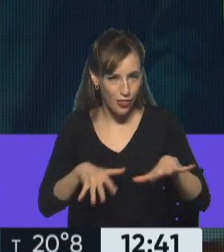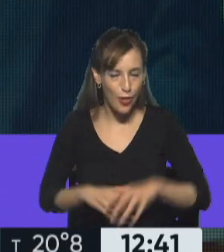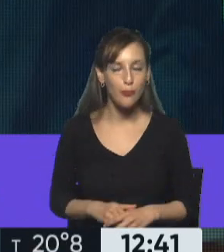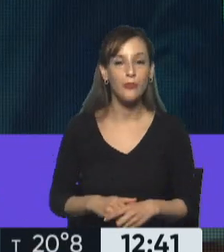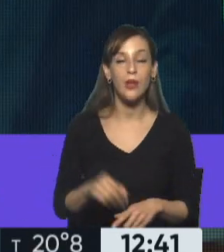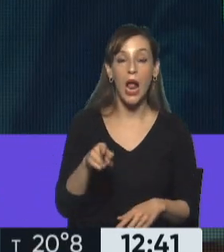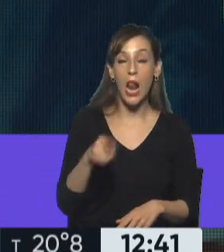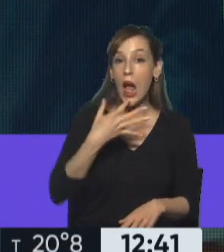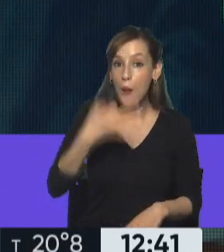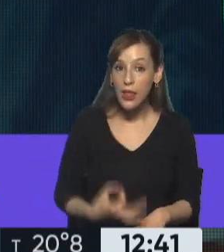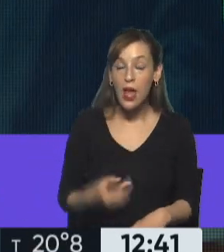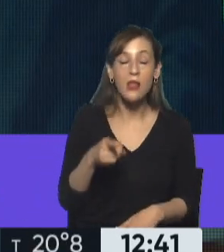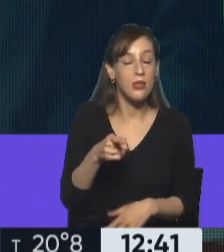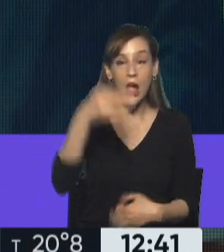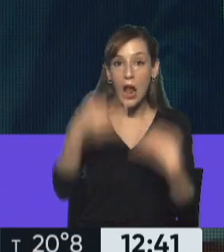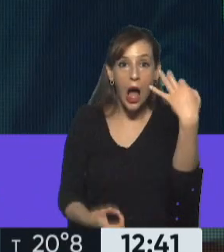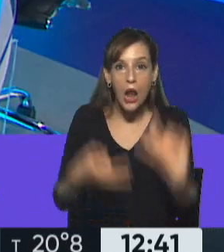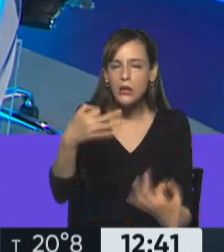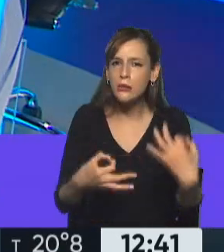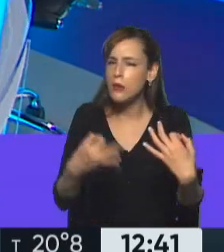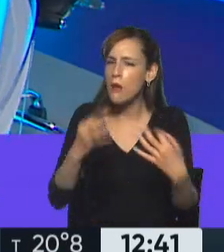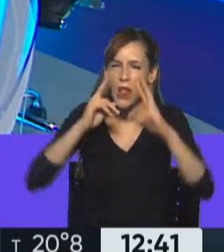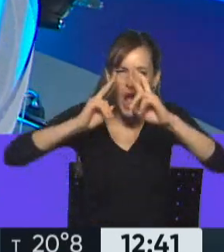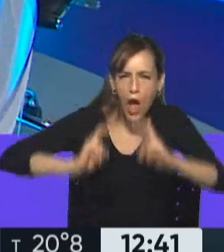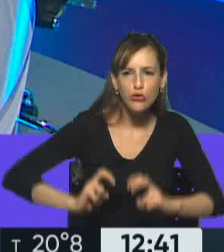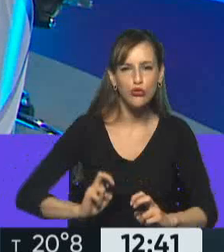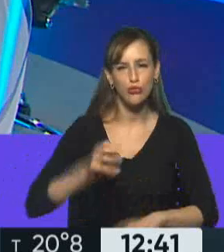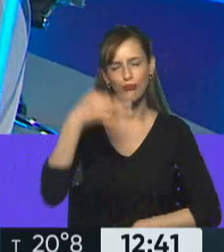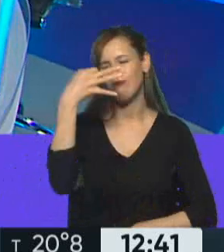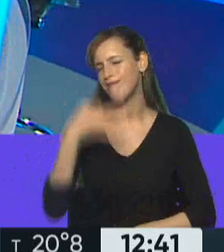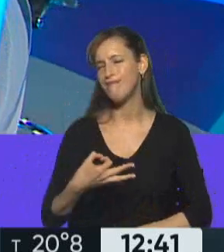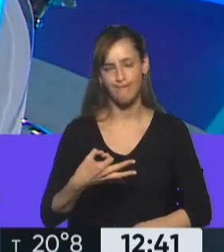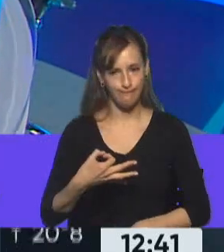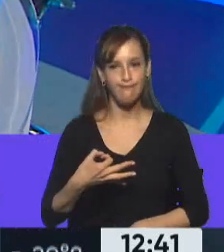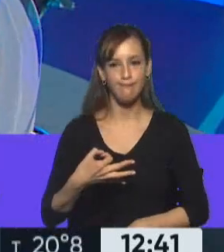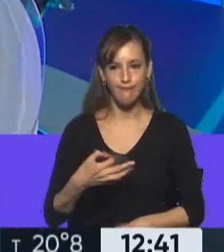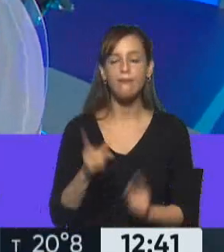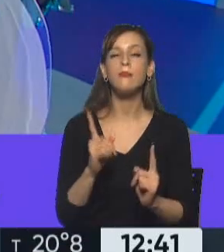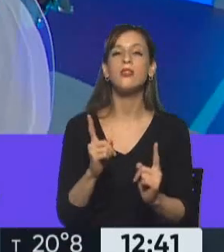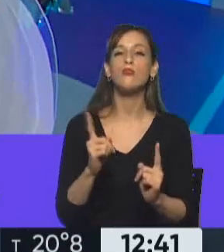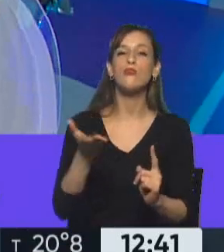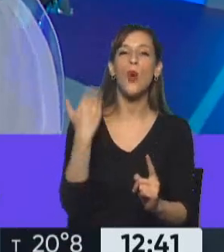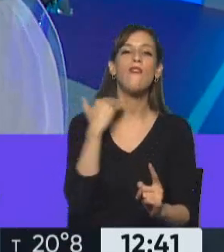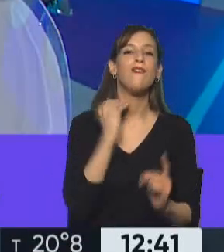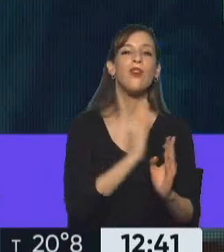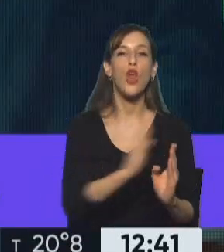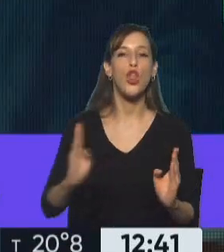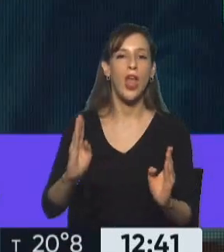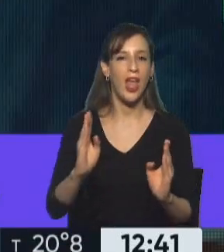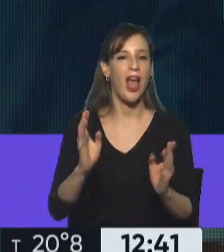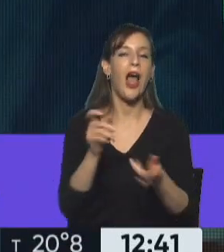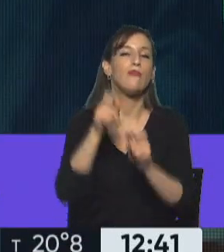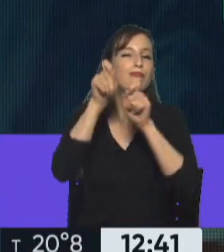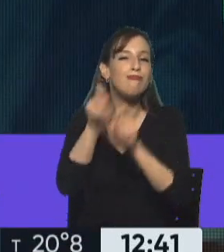increíble en los estudios impresionantes que los hicieron en bibliotecas de genes para